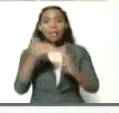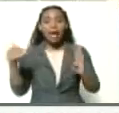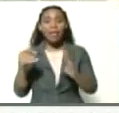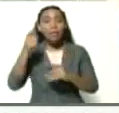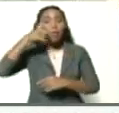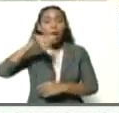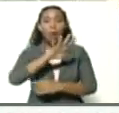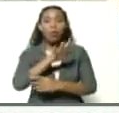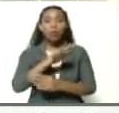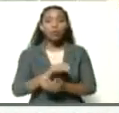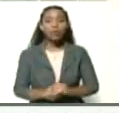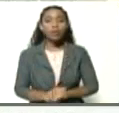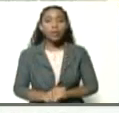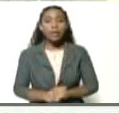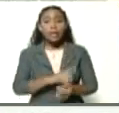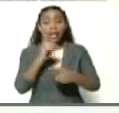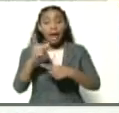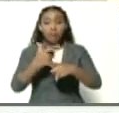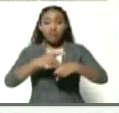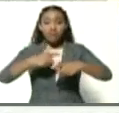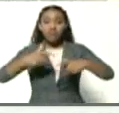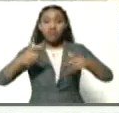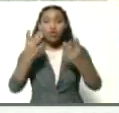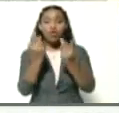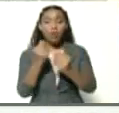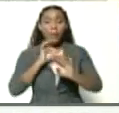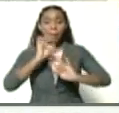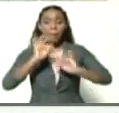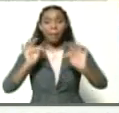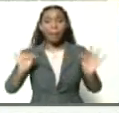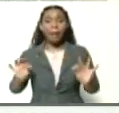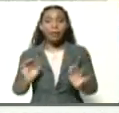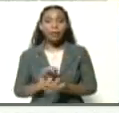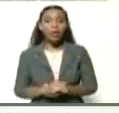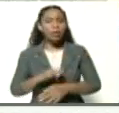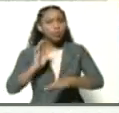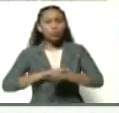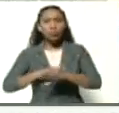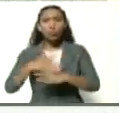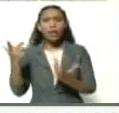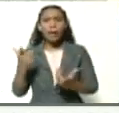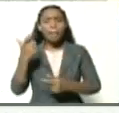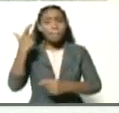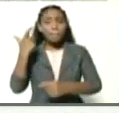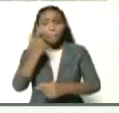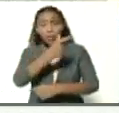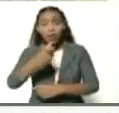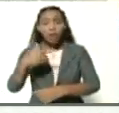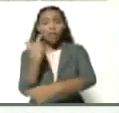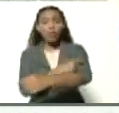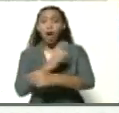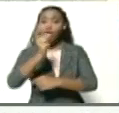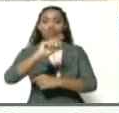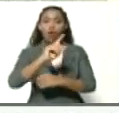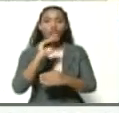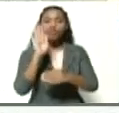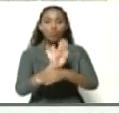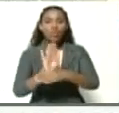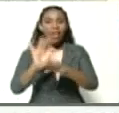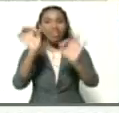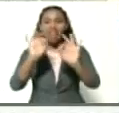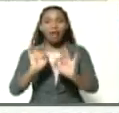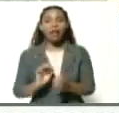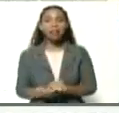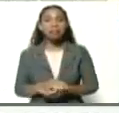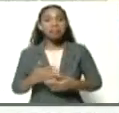población. Y está aumentando el número de contagios, porque la gente que se vacuna no se cuida